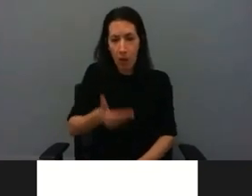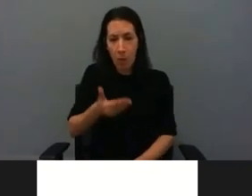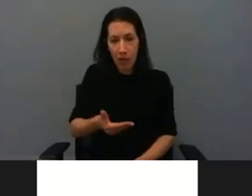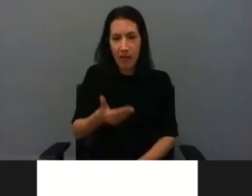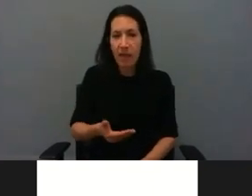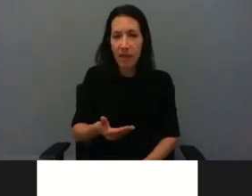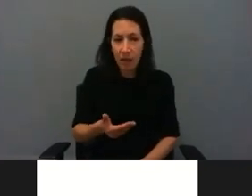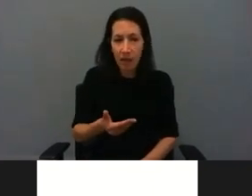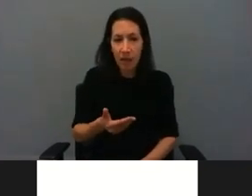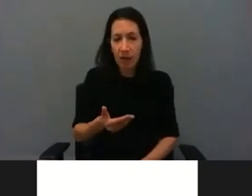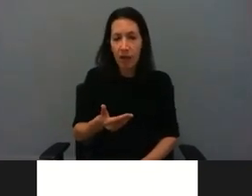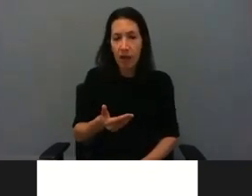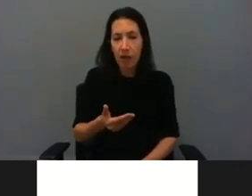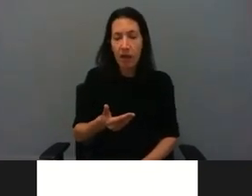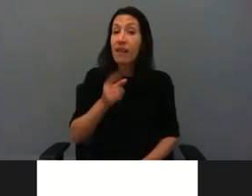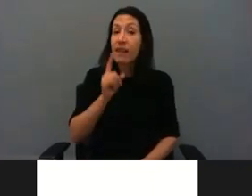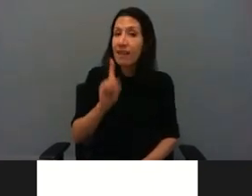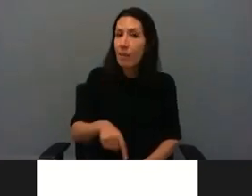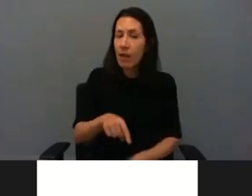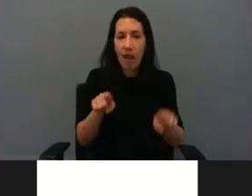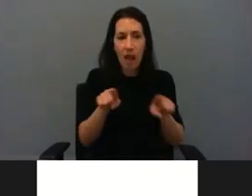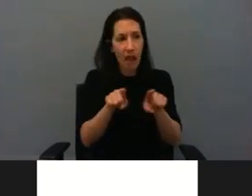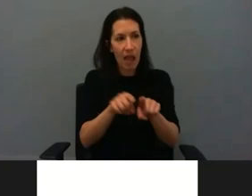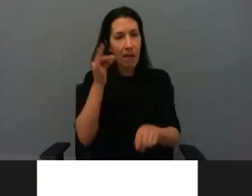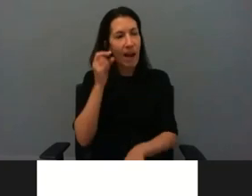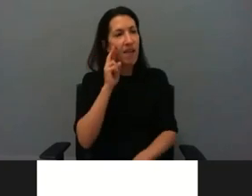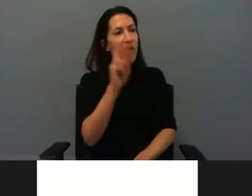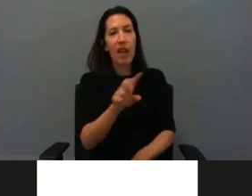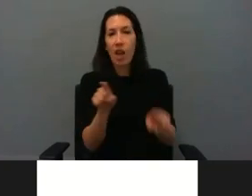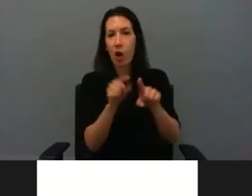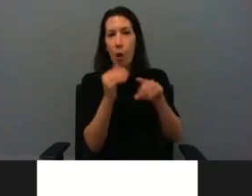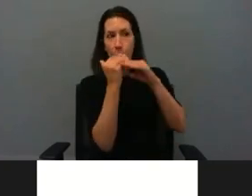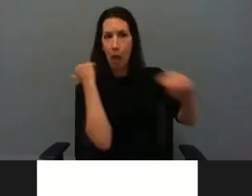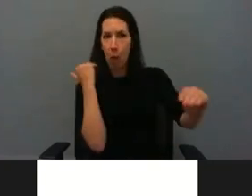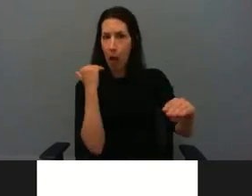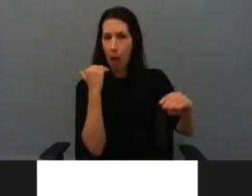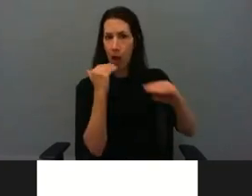hermana como una parte igual, es decir, al mismo nivel